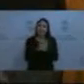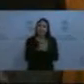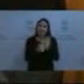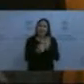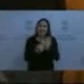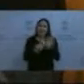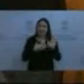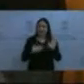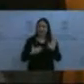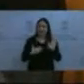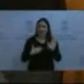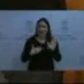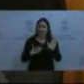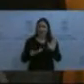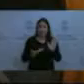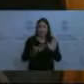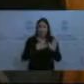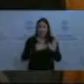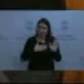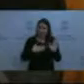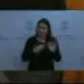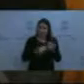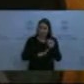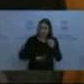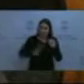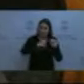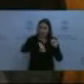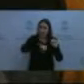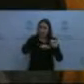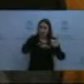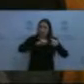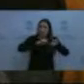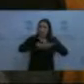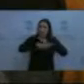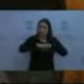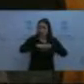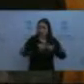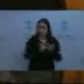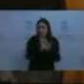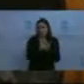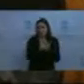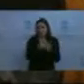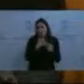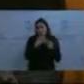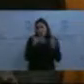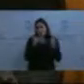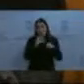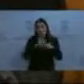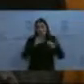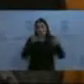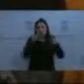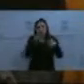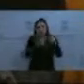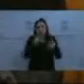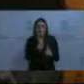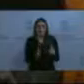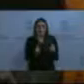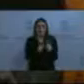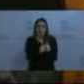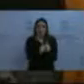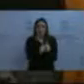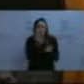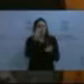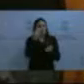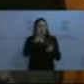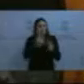quería que se desarrollasen en toda España una red de servicios públicos de atención a las personas con dependencia, y creo que